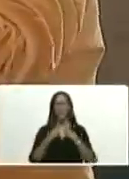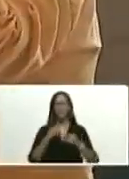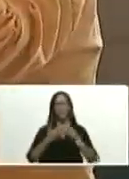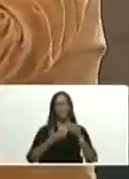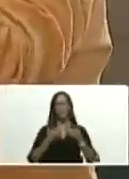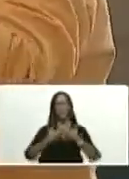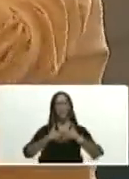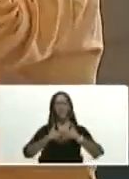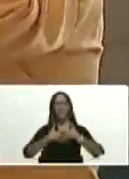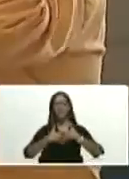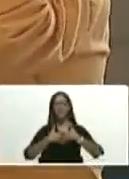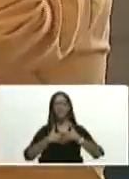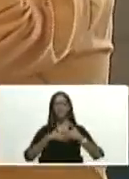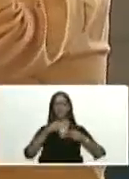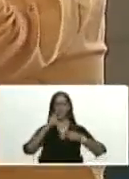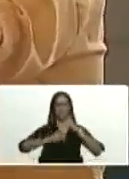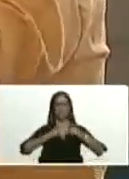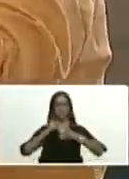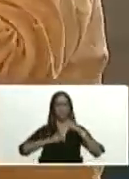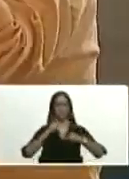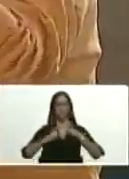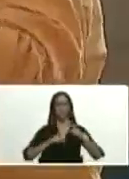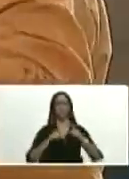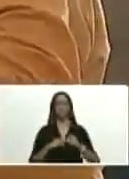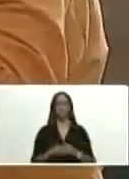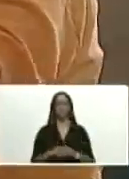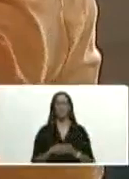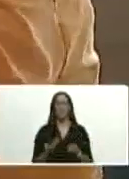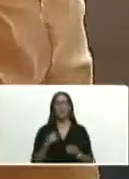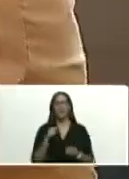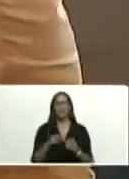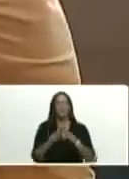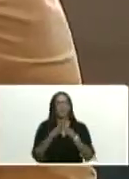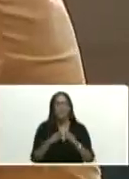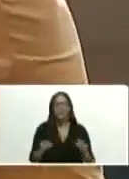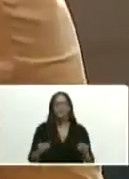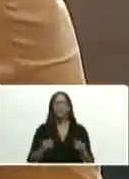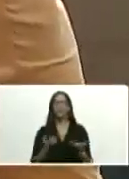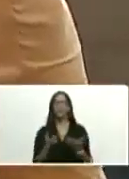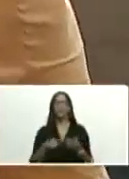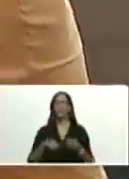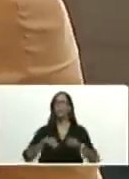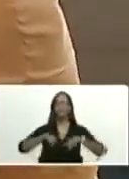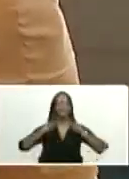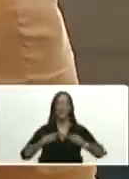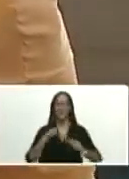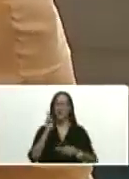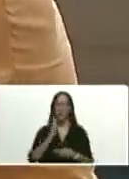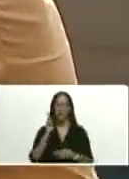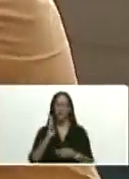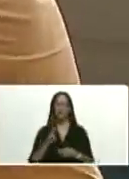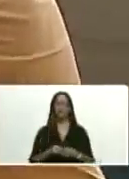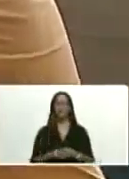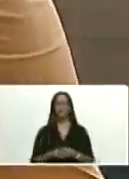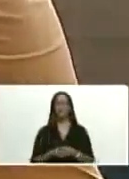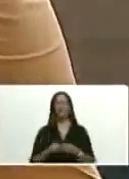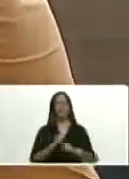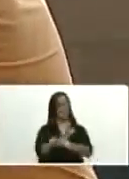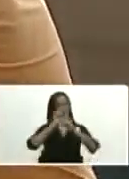taladrados cilindrado rompieron todos los práctico nuevo un nuevo uso pues claro